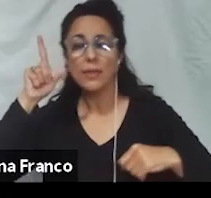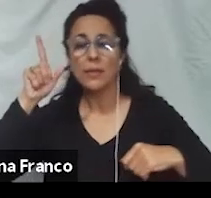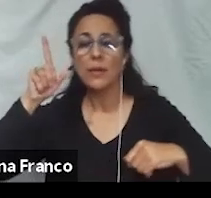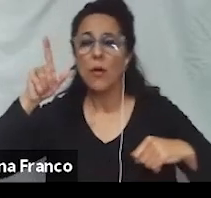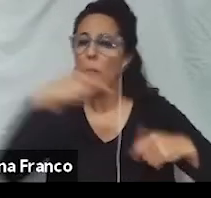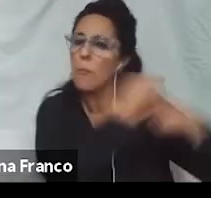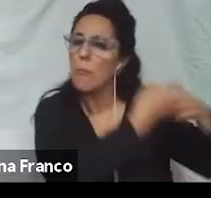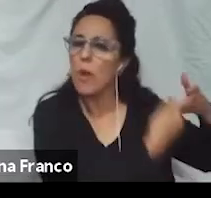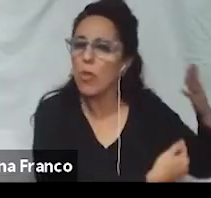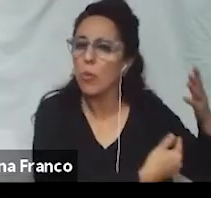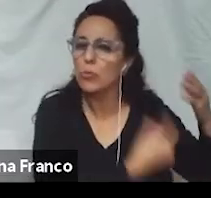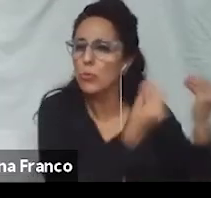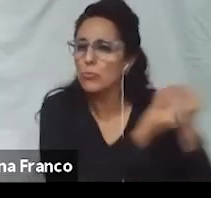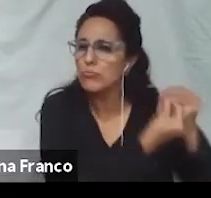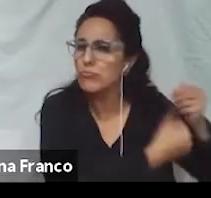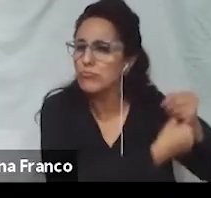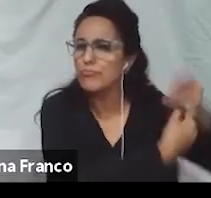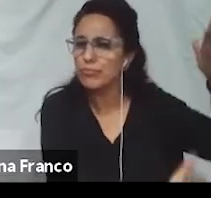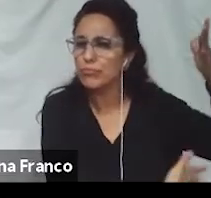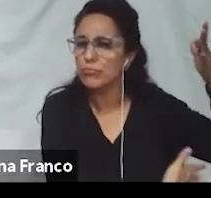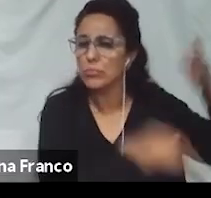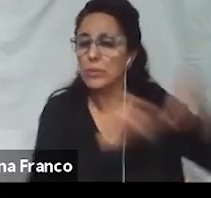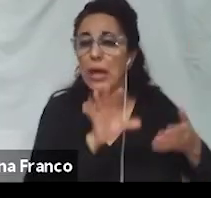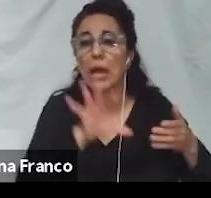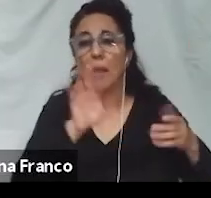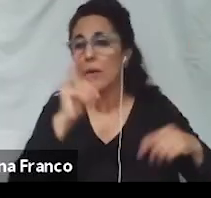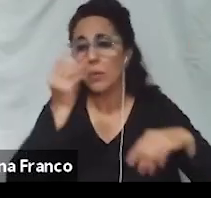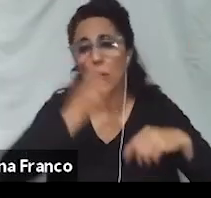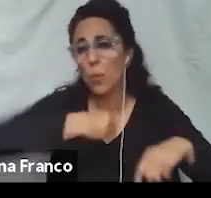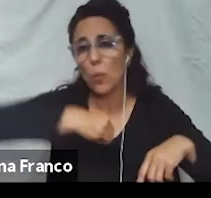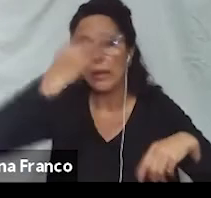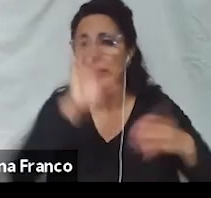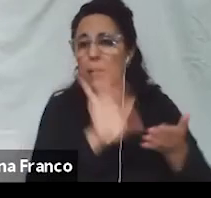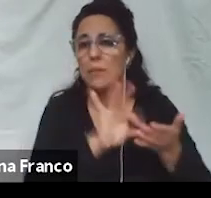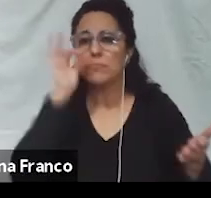con demasiados productos, tendríamos que seleccionar una muestra aleatoria.